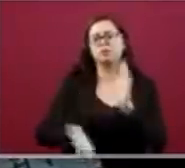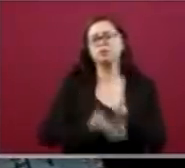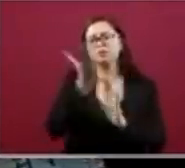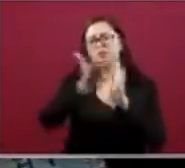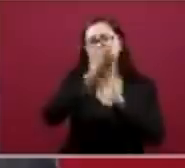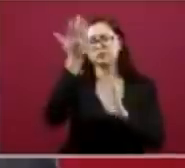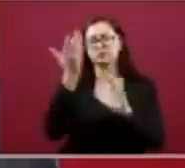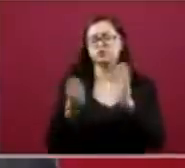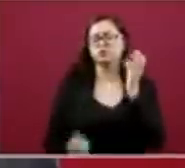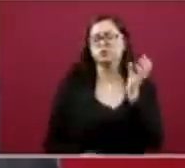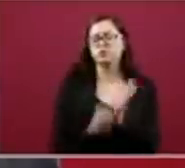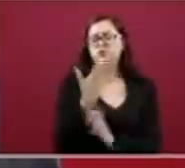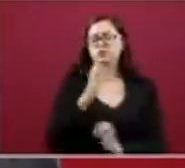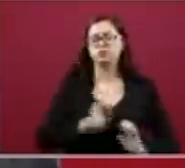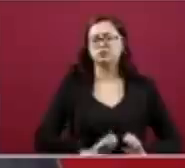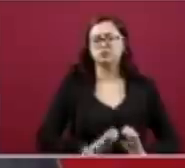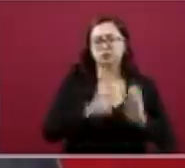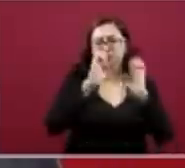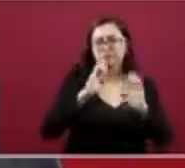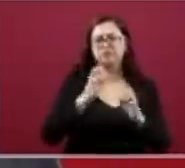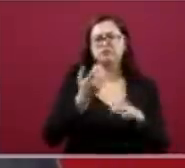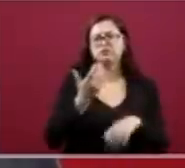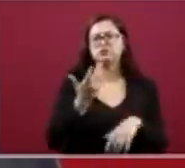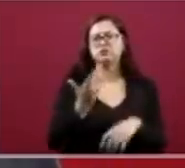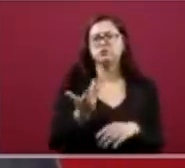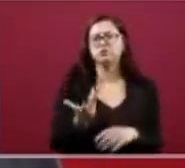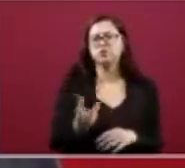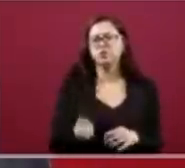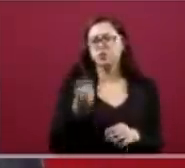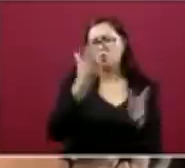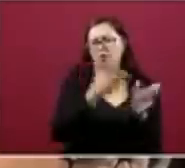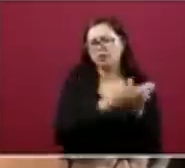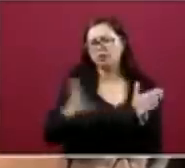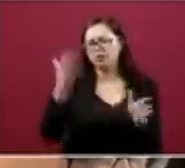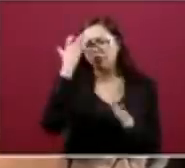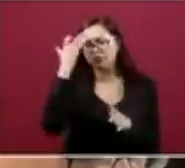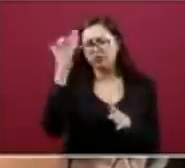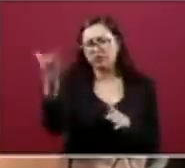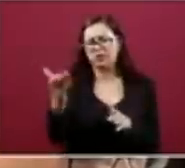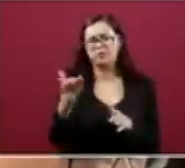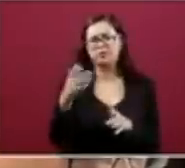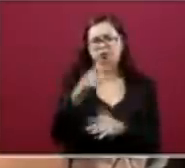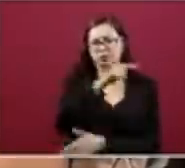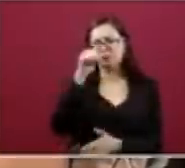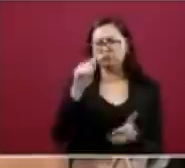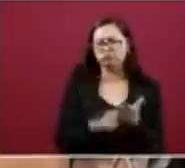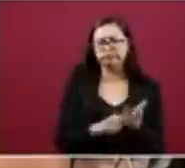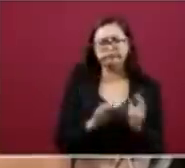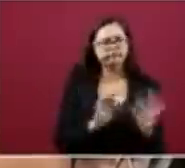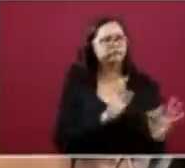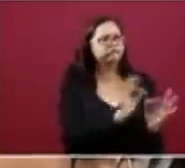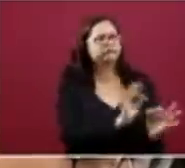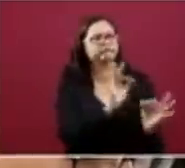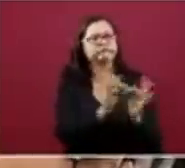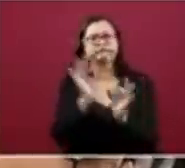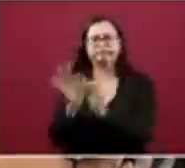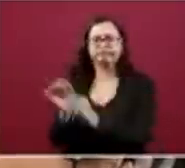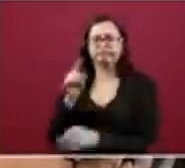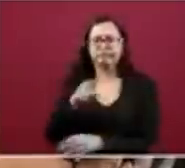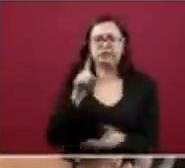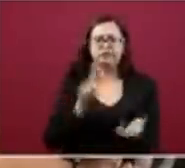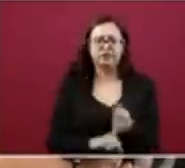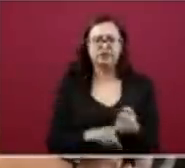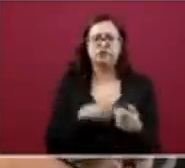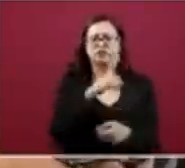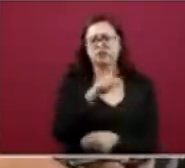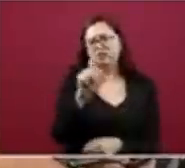que comentó usted hace unos días, en cuánto tiempo estarían listas estas instalaciones que albergarían a 120